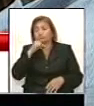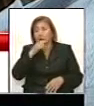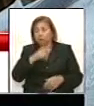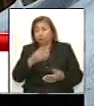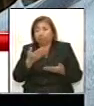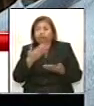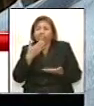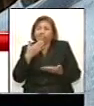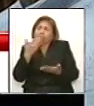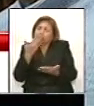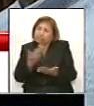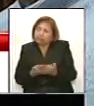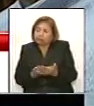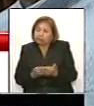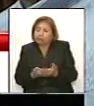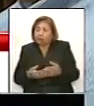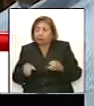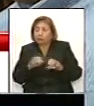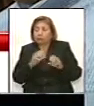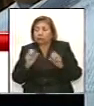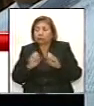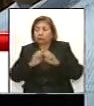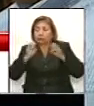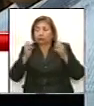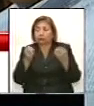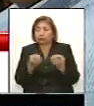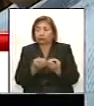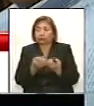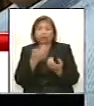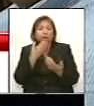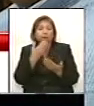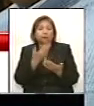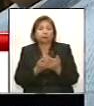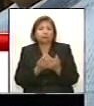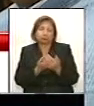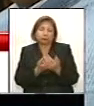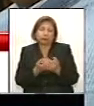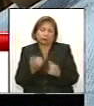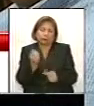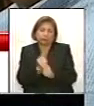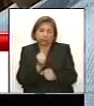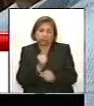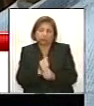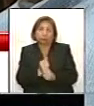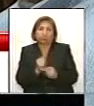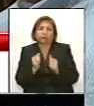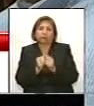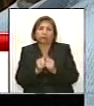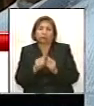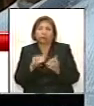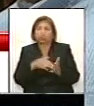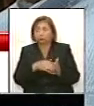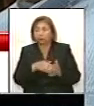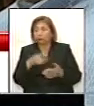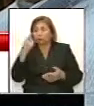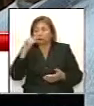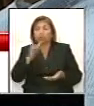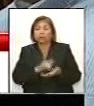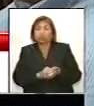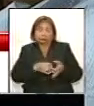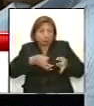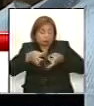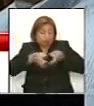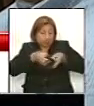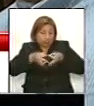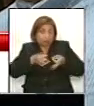sí agradeceríamos, en lo personal como equipo, agradeceríamos tener una mesa de trabajo también con la divindad, para que ellos nos expliquen